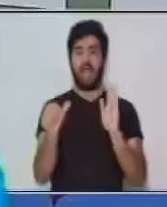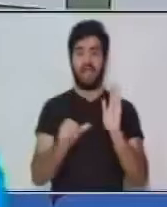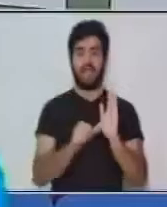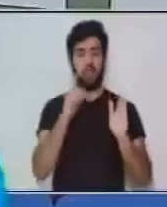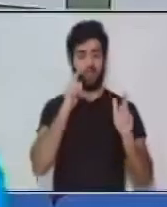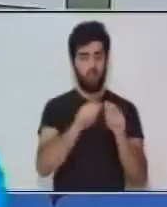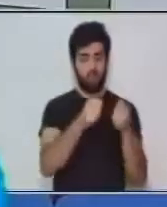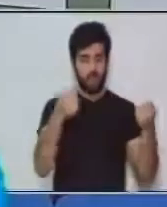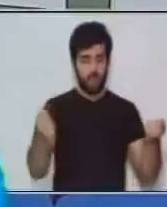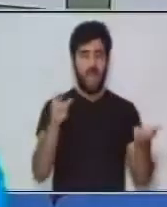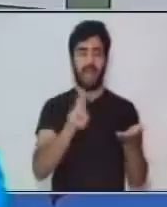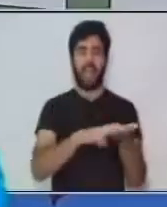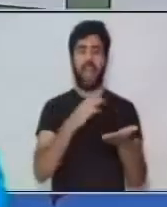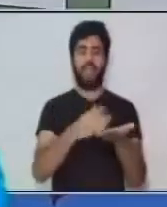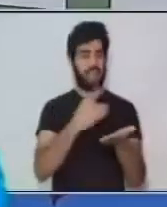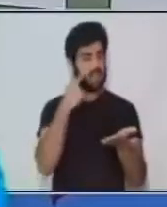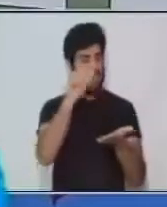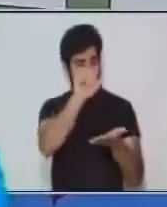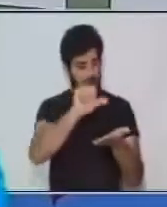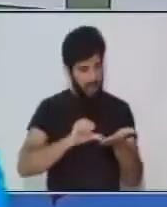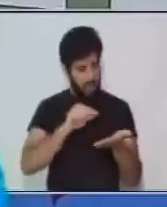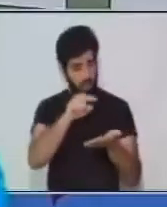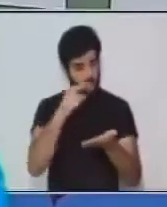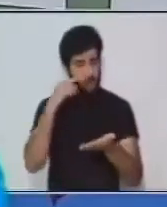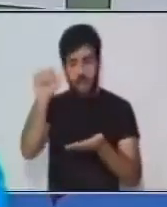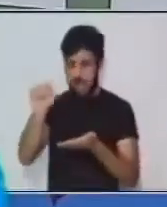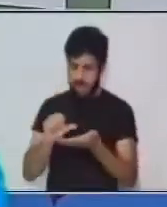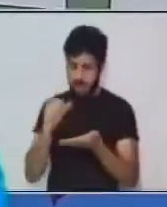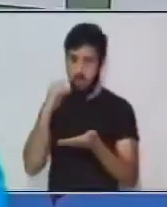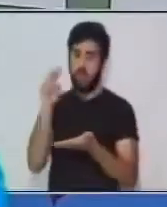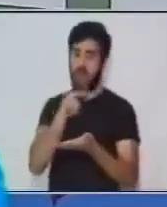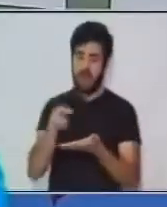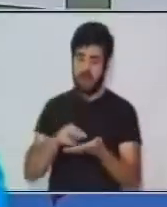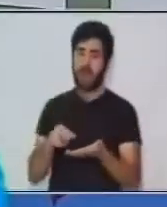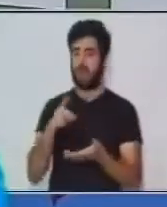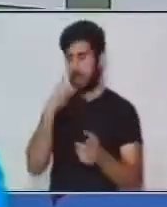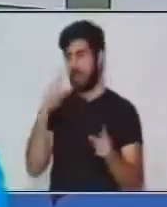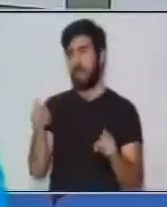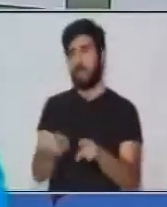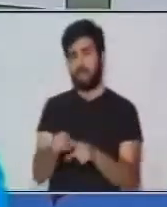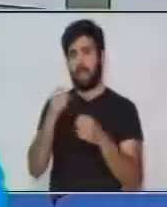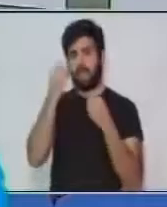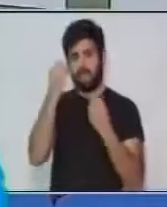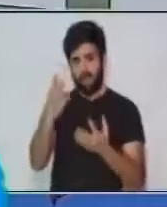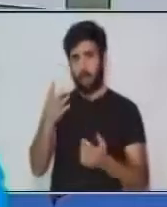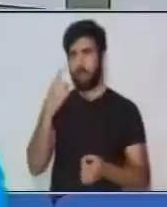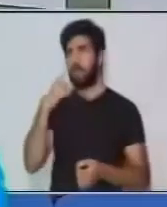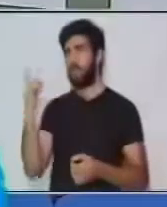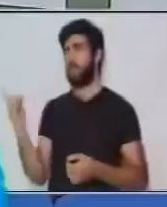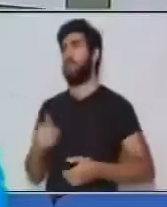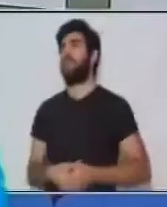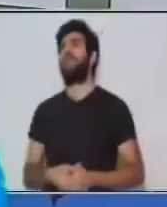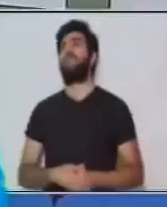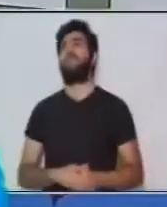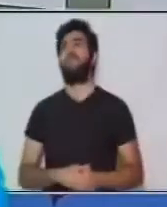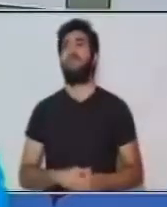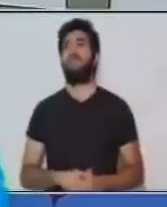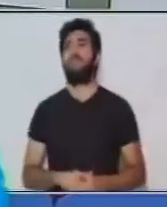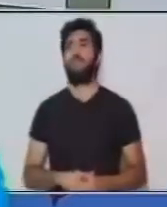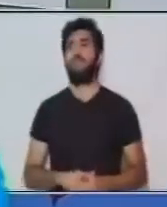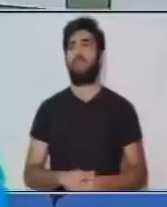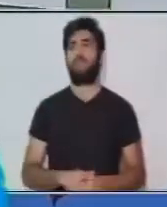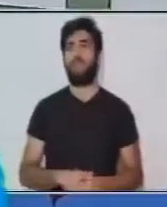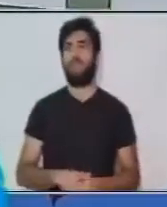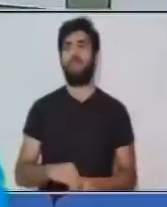artículos también de revistas, algún tipo de comentario, y existen otras más fuentes de información secundarias. Por último,